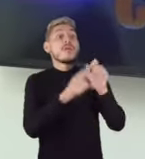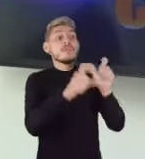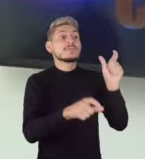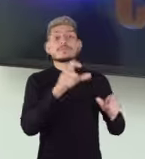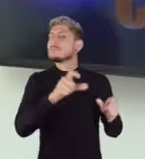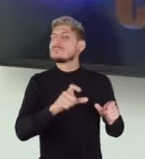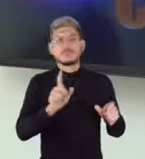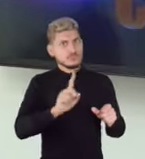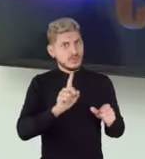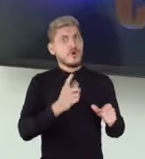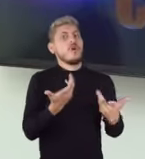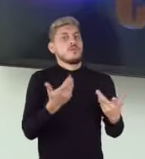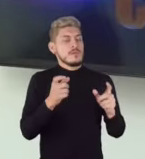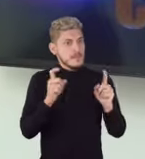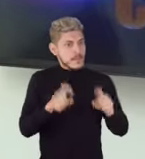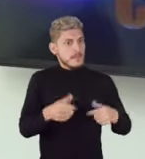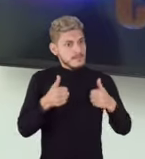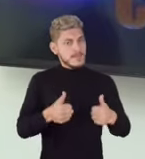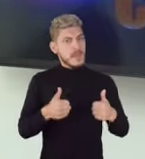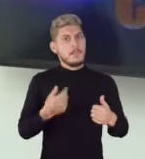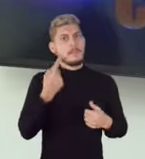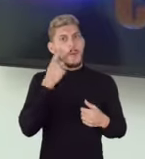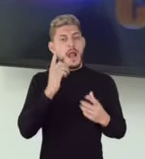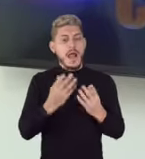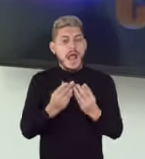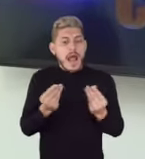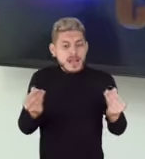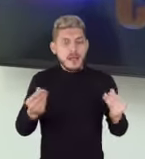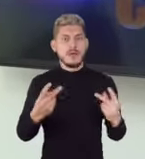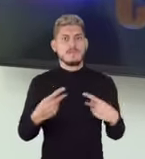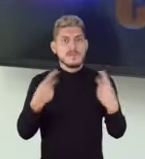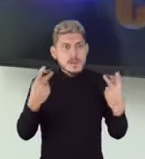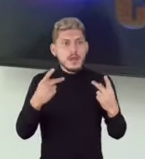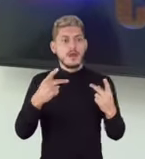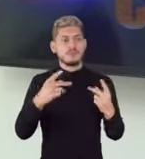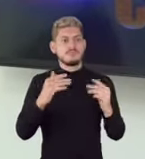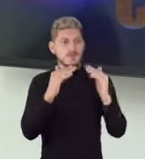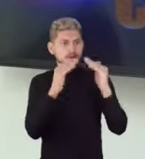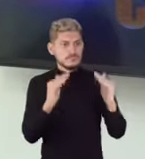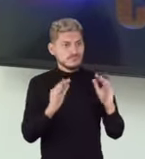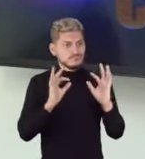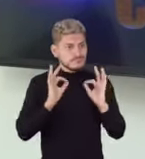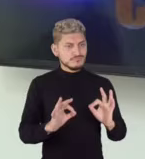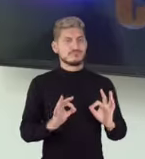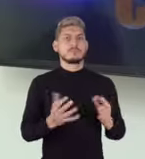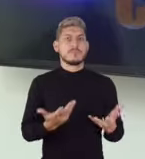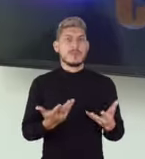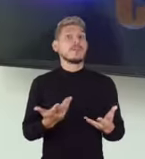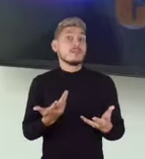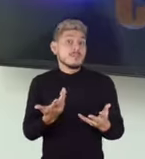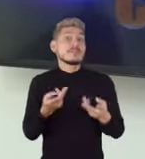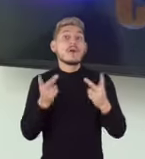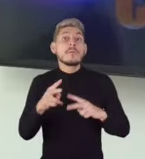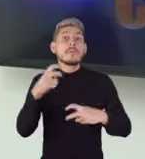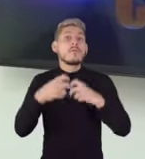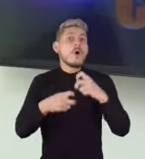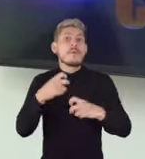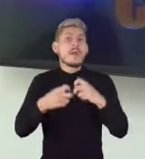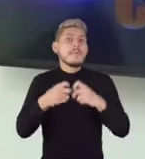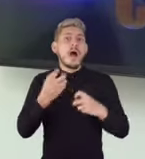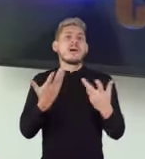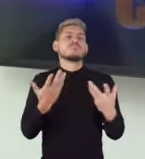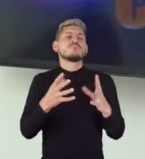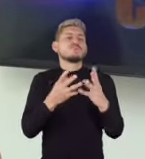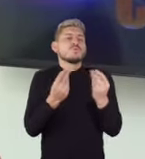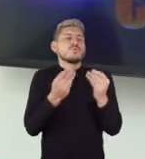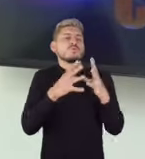daño al tener el derecho a un ambiente sano. Esto tenemos también el problema de la contaminación.